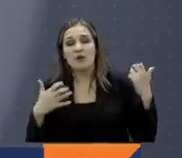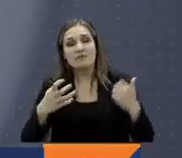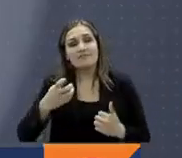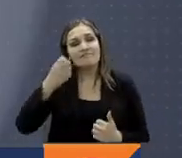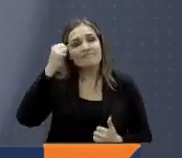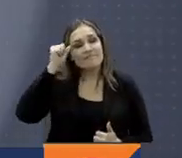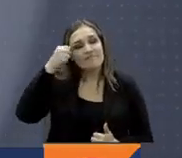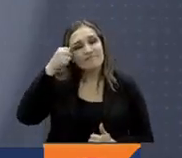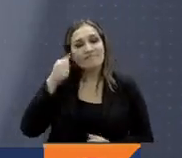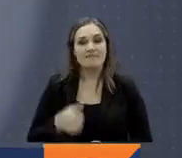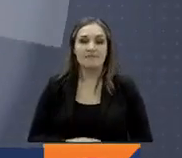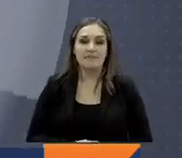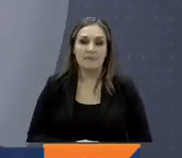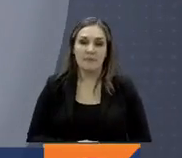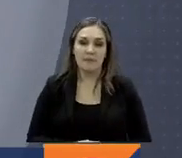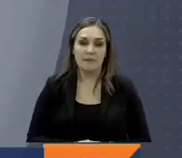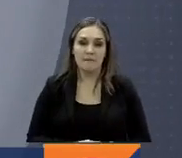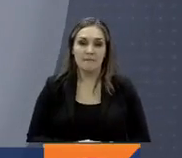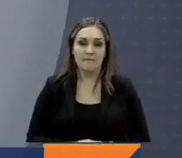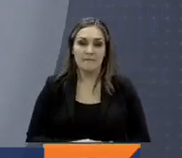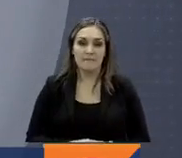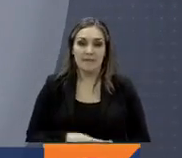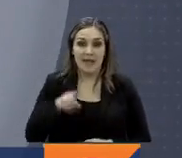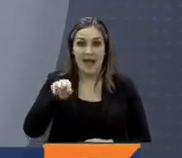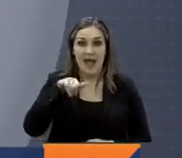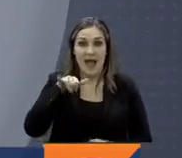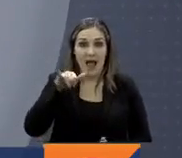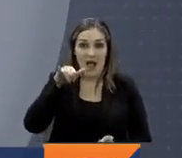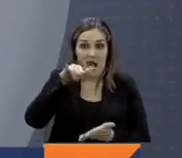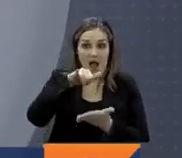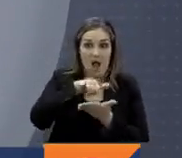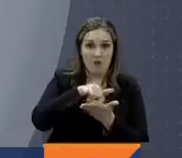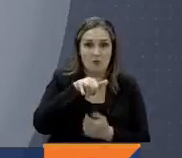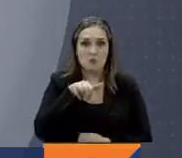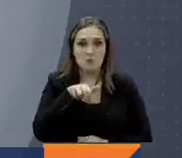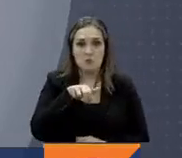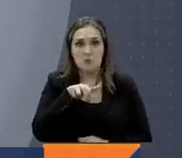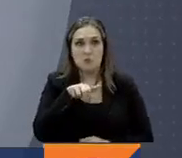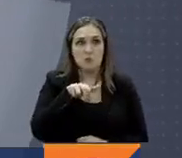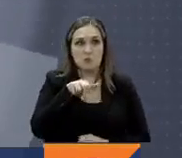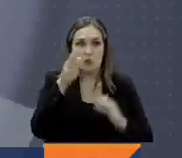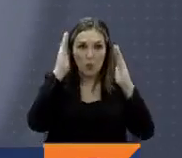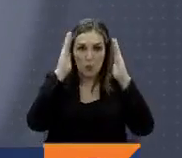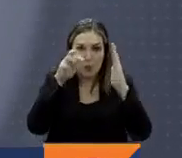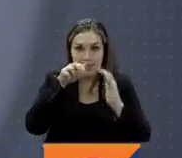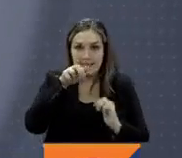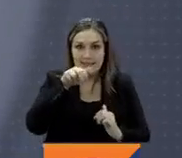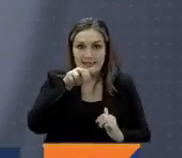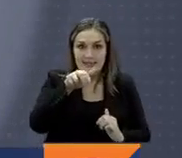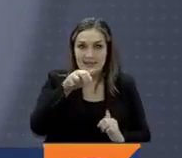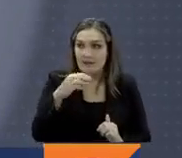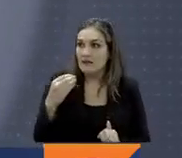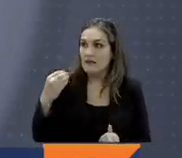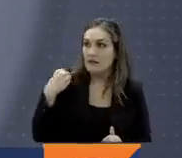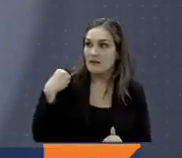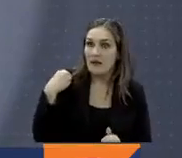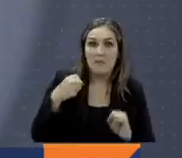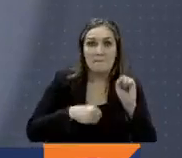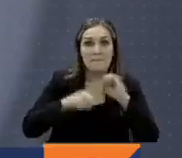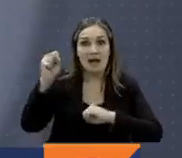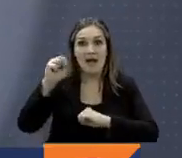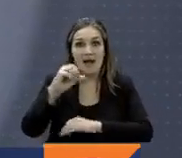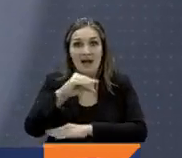nostalgia. Me bajo del avión, salgo de la puerta del avión, empiezo a caminar por el túnelcito este. Nos acabamos de ganar Mejor Grammy